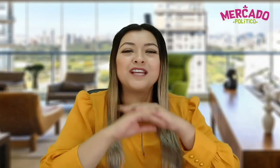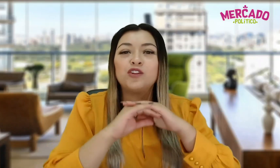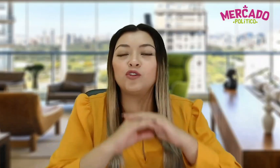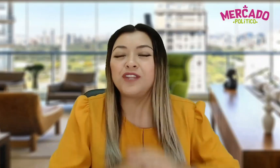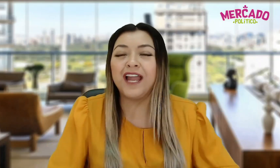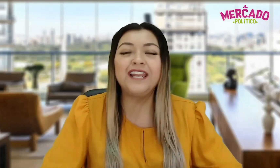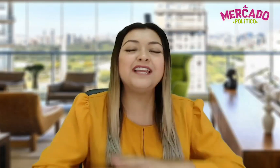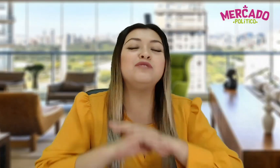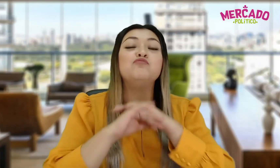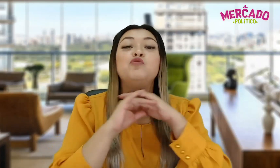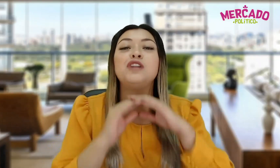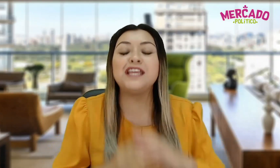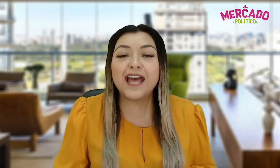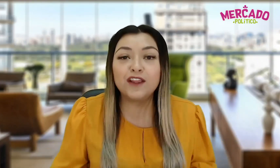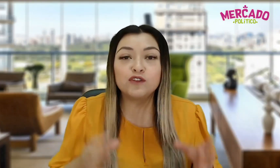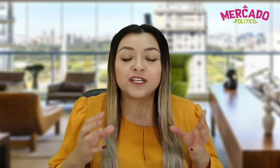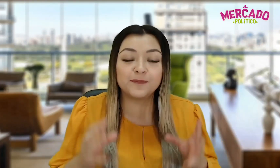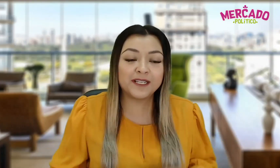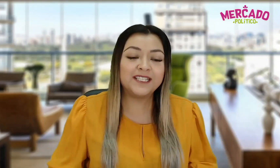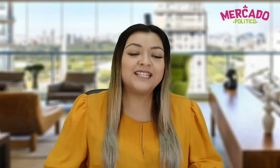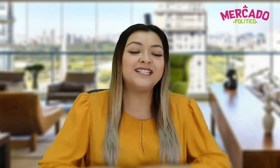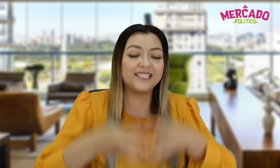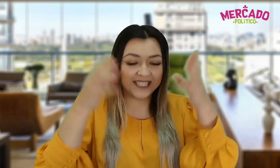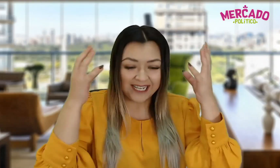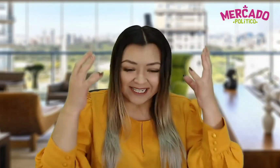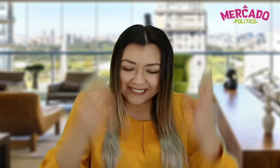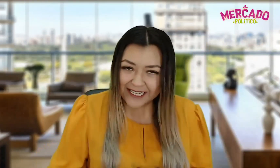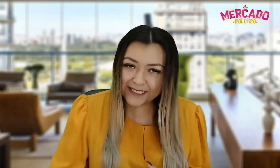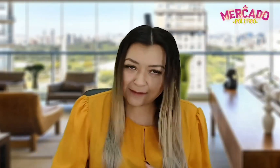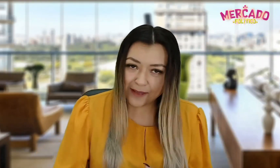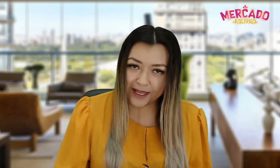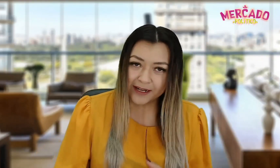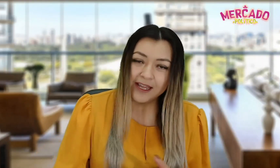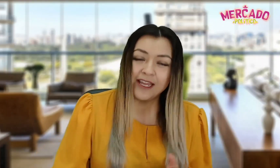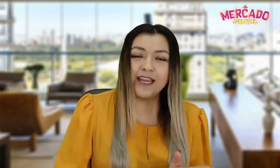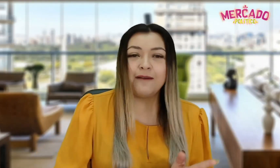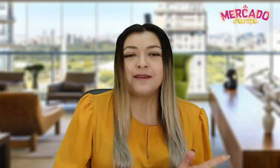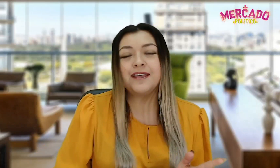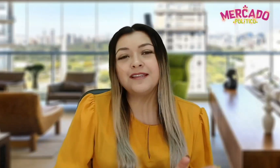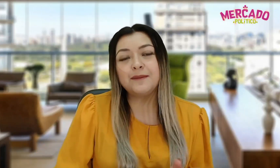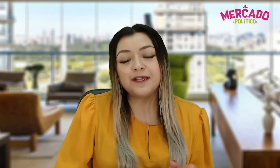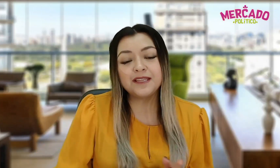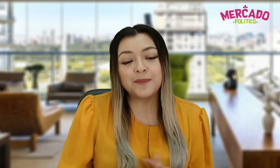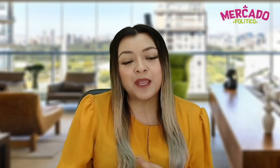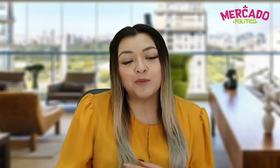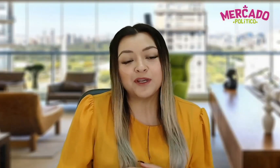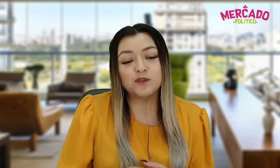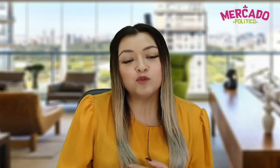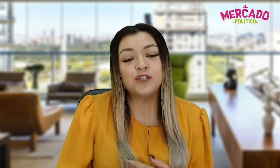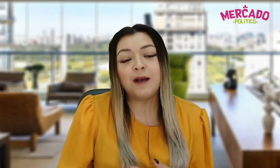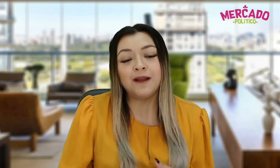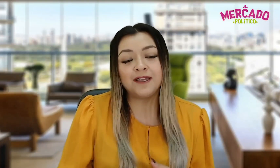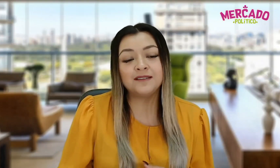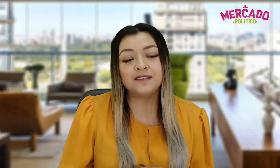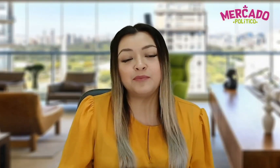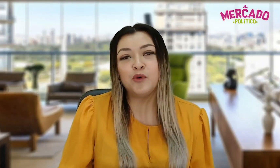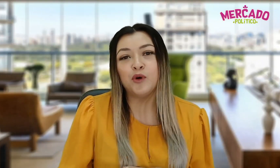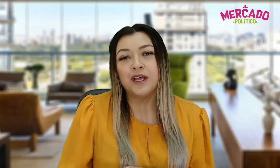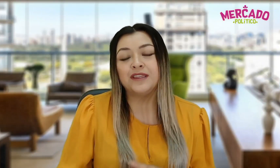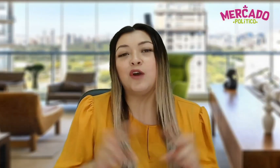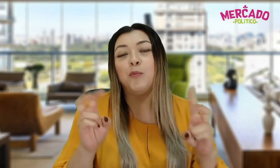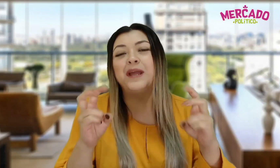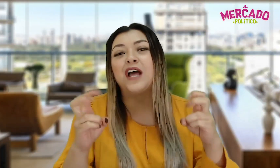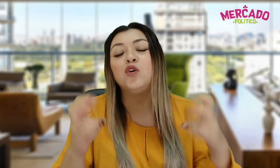gozó de total impunidad. Los expresidentes sí sabían y evidentemente pues usaban este